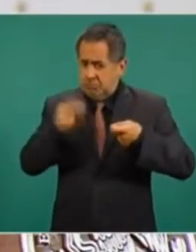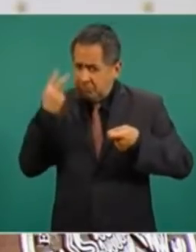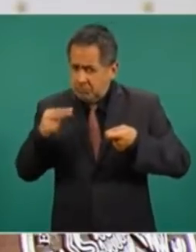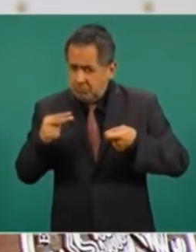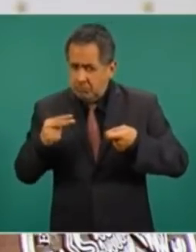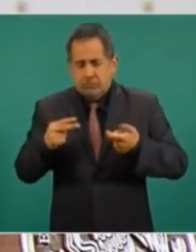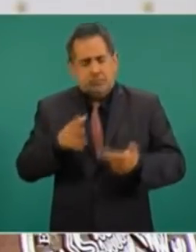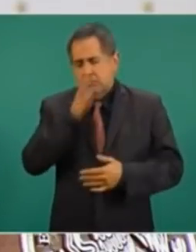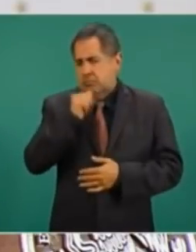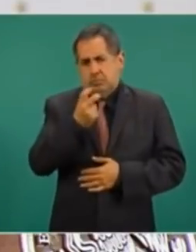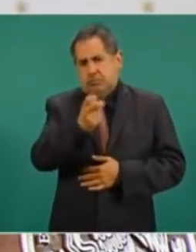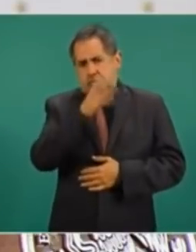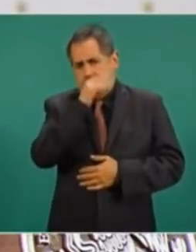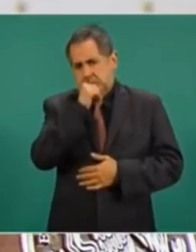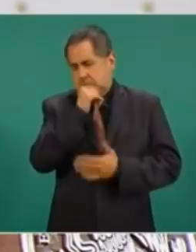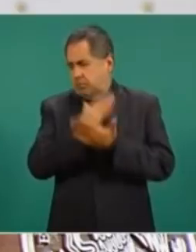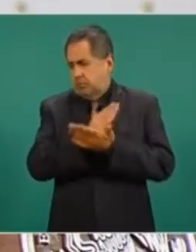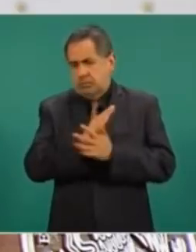Eso no puede ser.